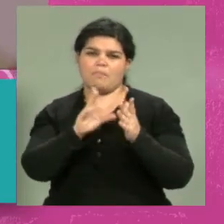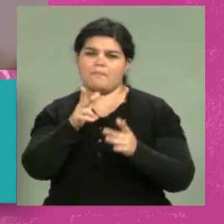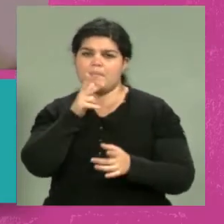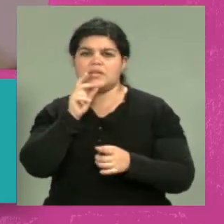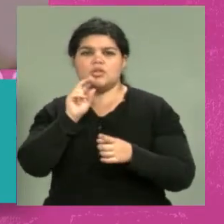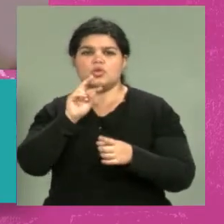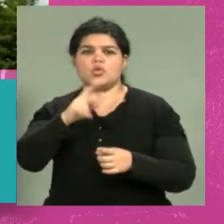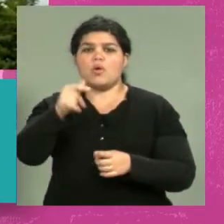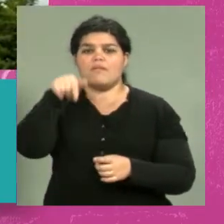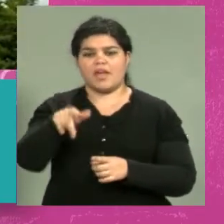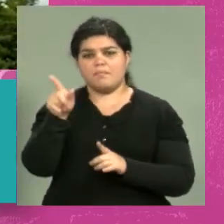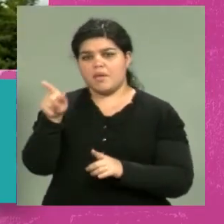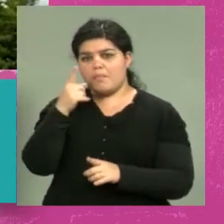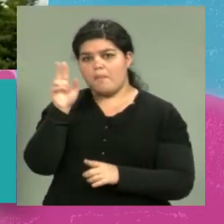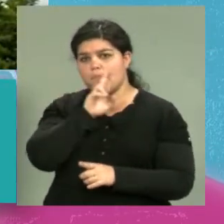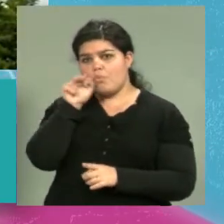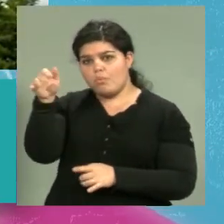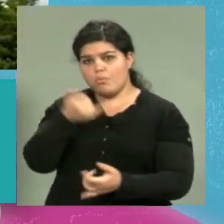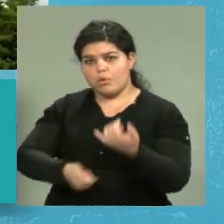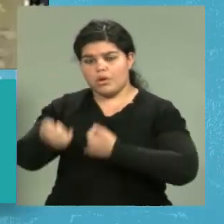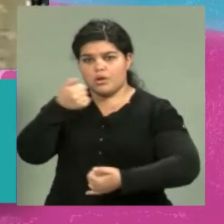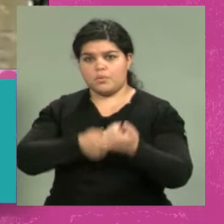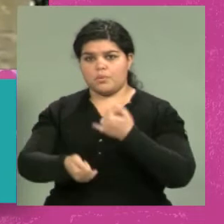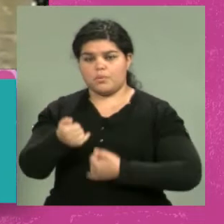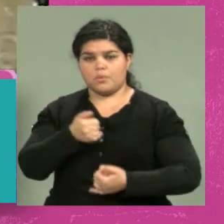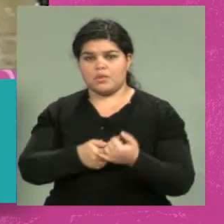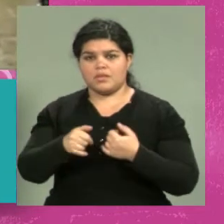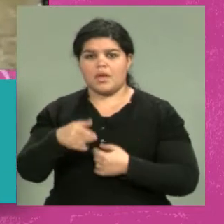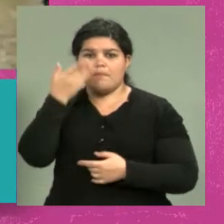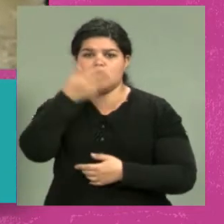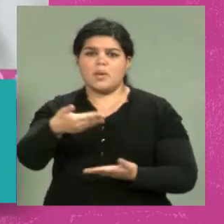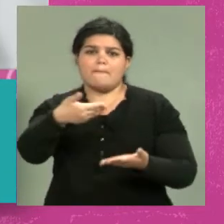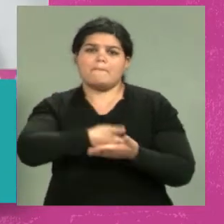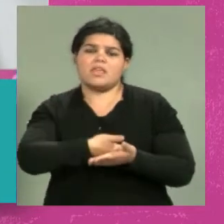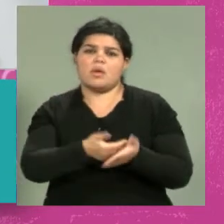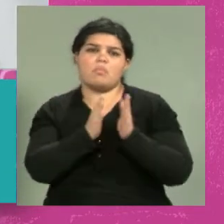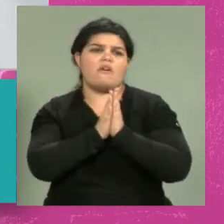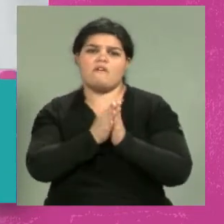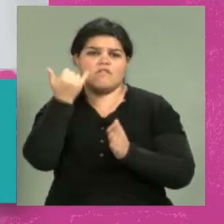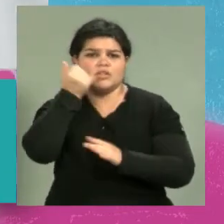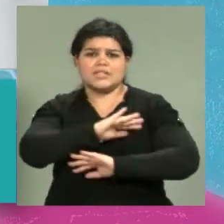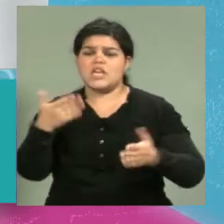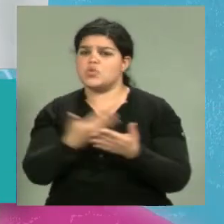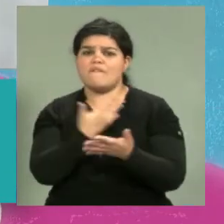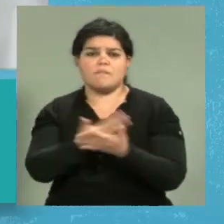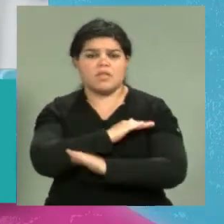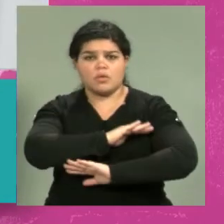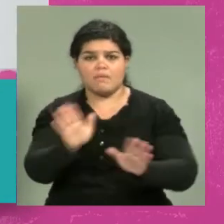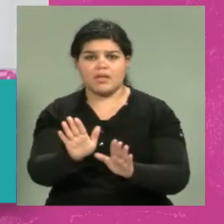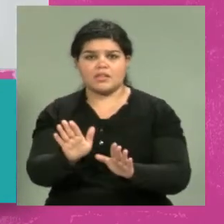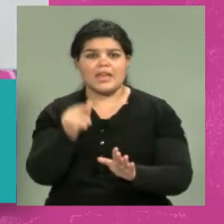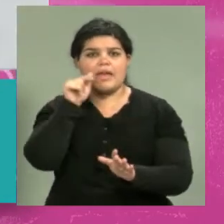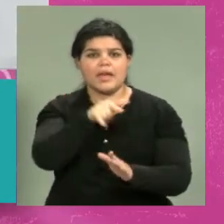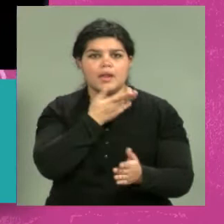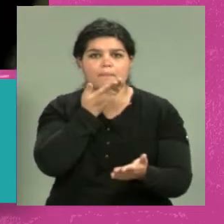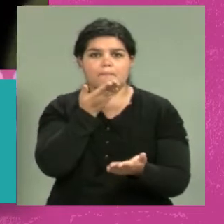la doctora recién, quien pide que se cese con su vida por el dolor o por la enfermedad, si lo pide se está